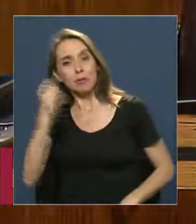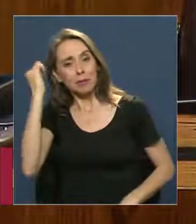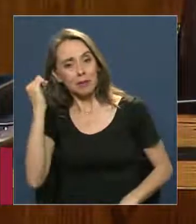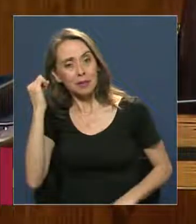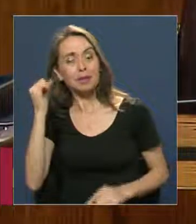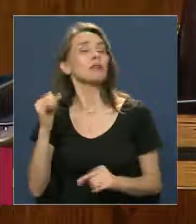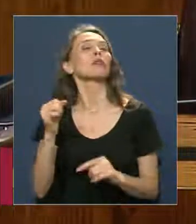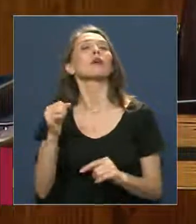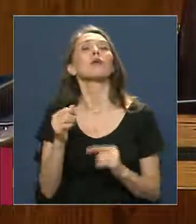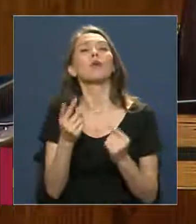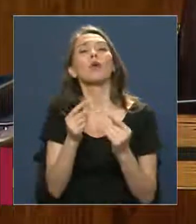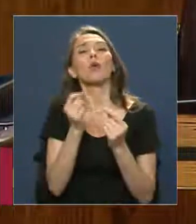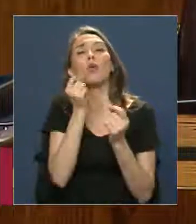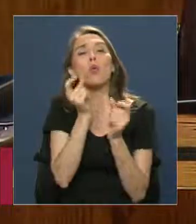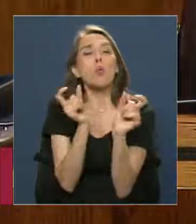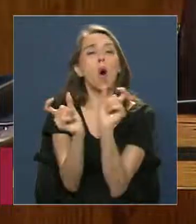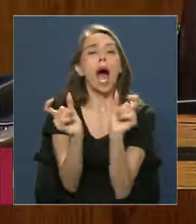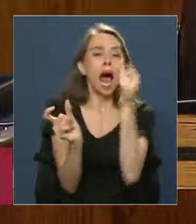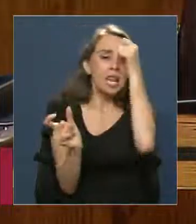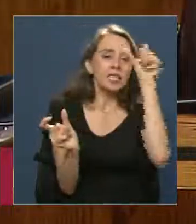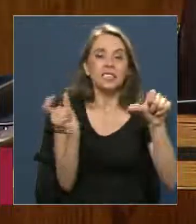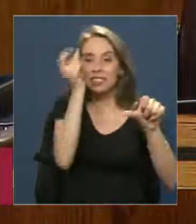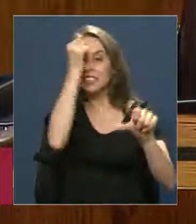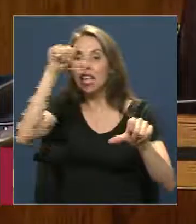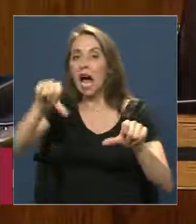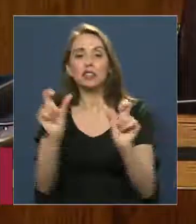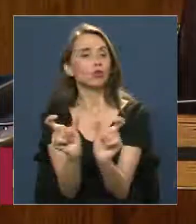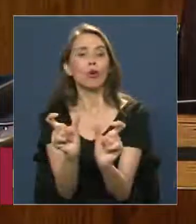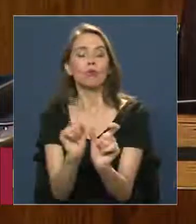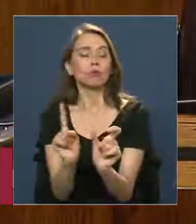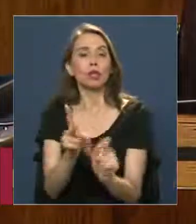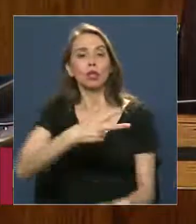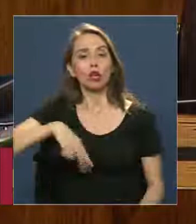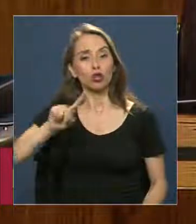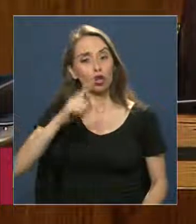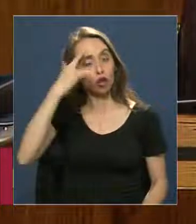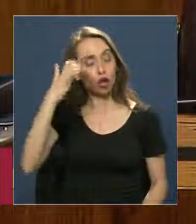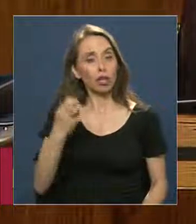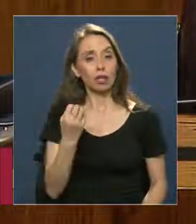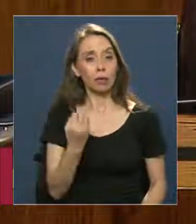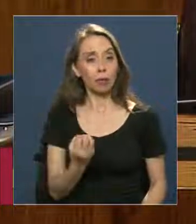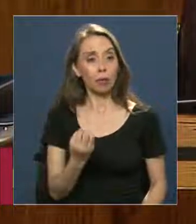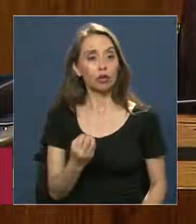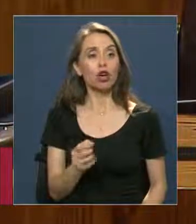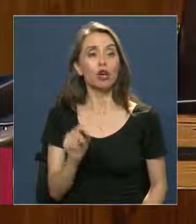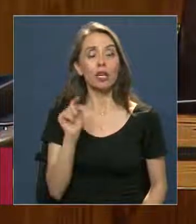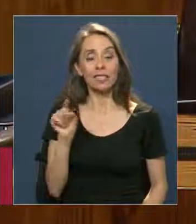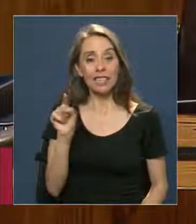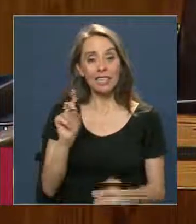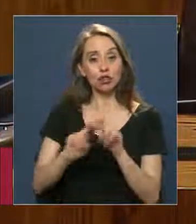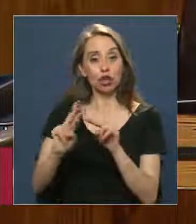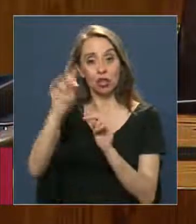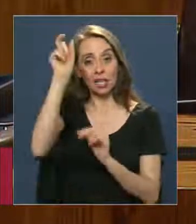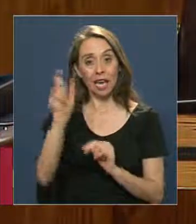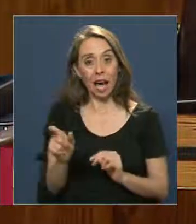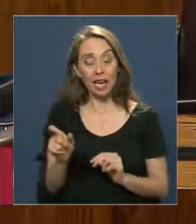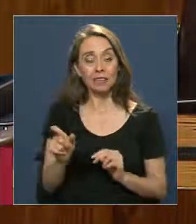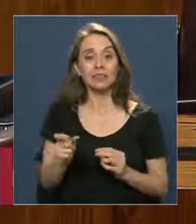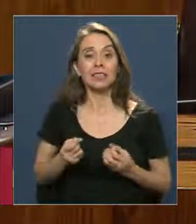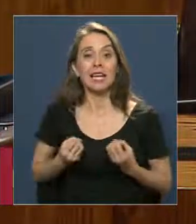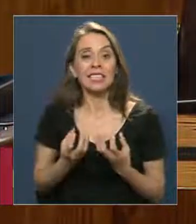hace alusión. No creemos que es razonable o conveniente que este tipo de conductas sean